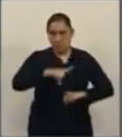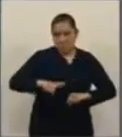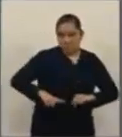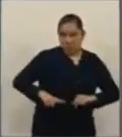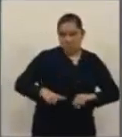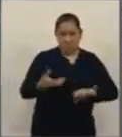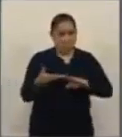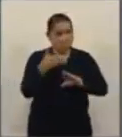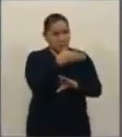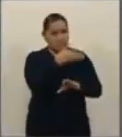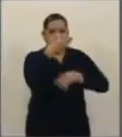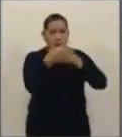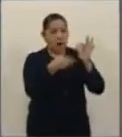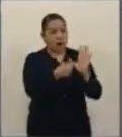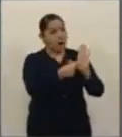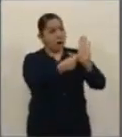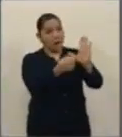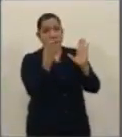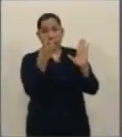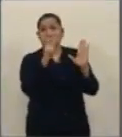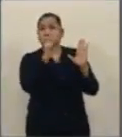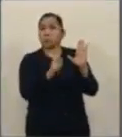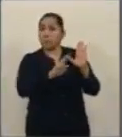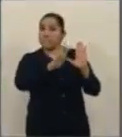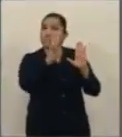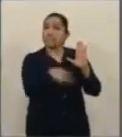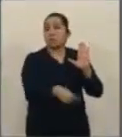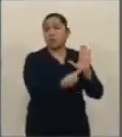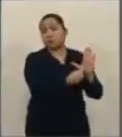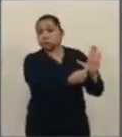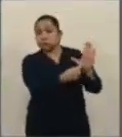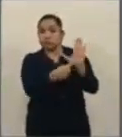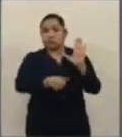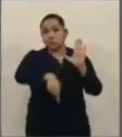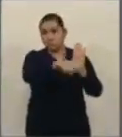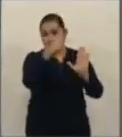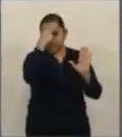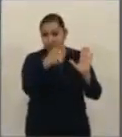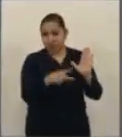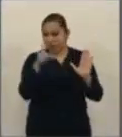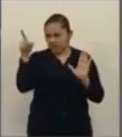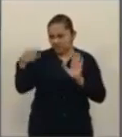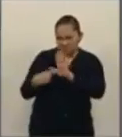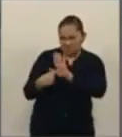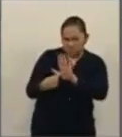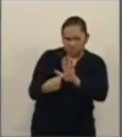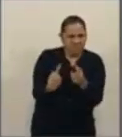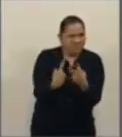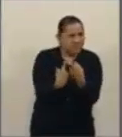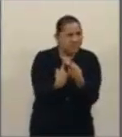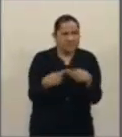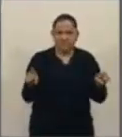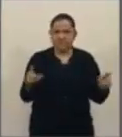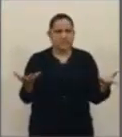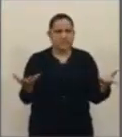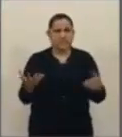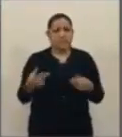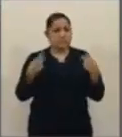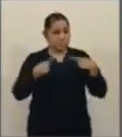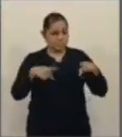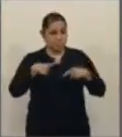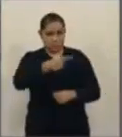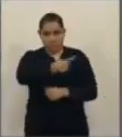Peña Nieto ha presentado a los mexicanos. Las víctimas de este hecho y la sociedad en